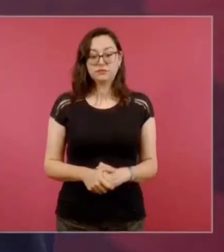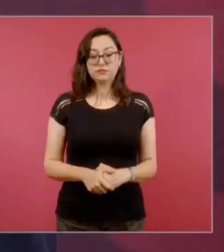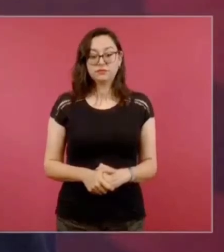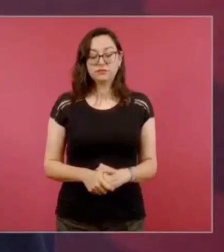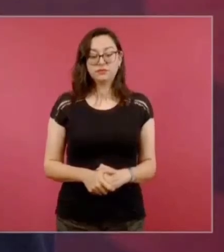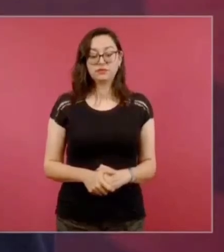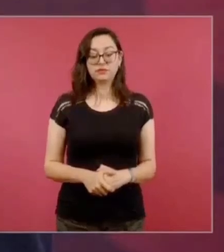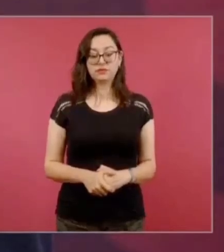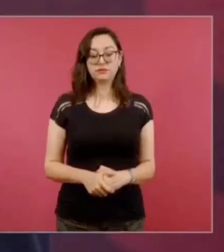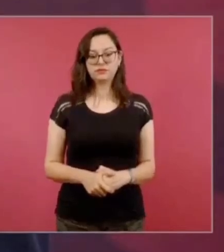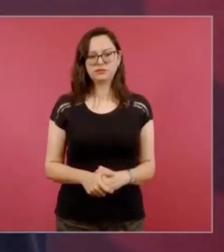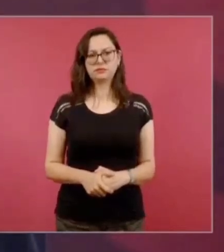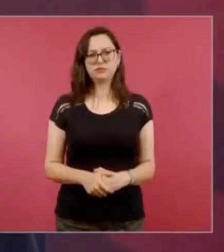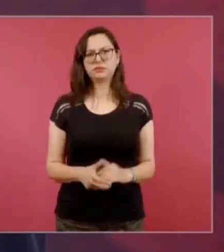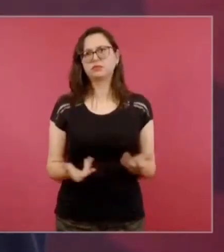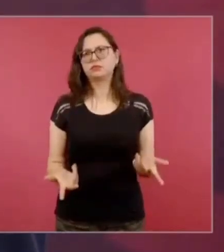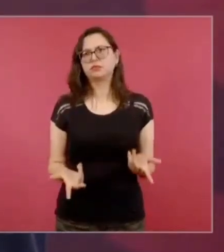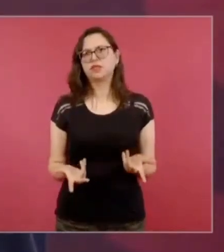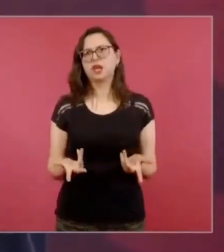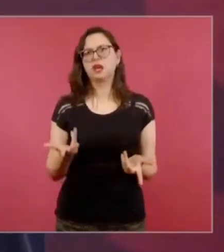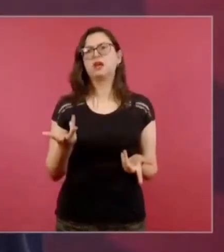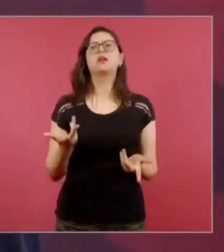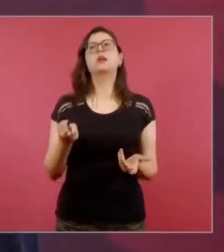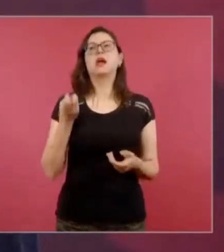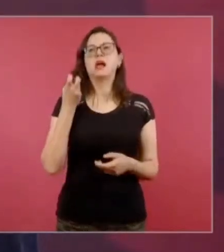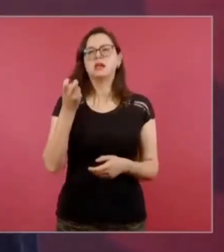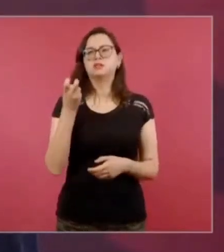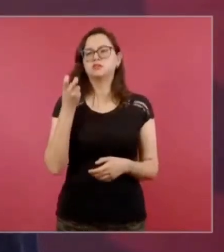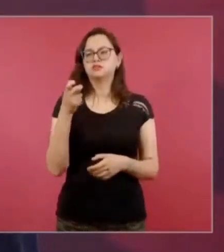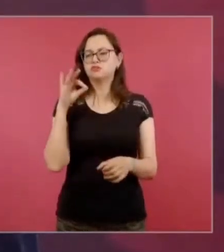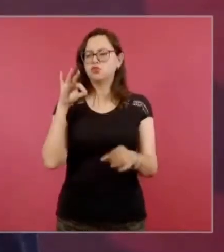en la elección del presidente Madero,